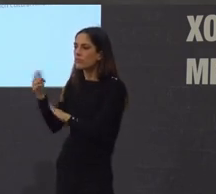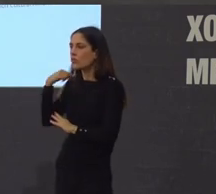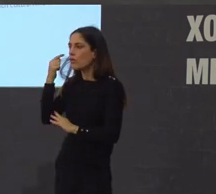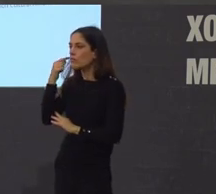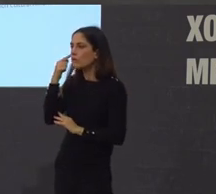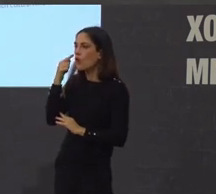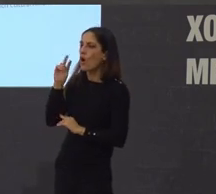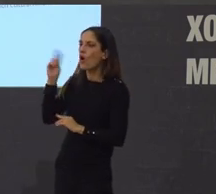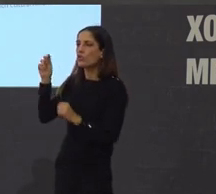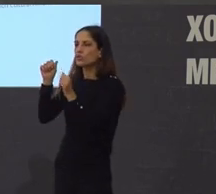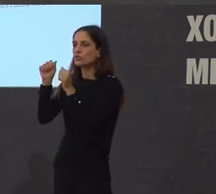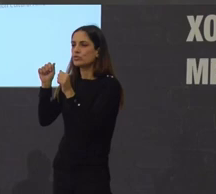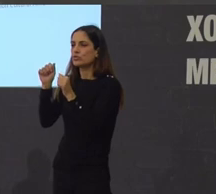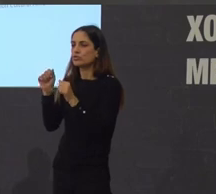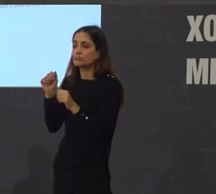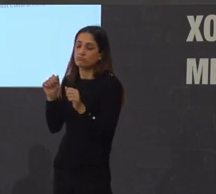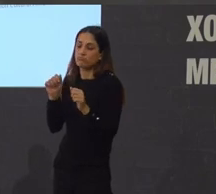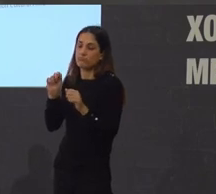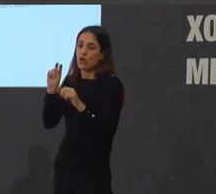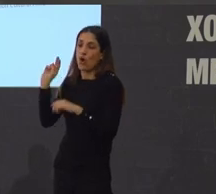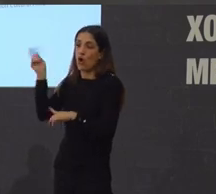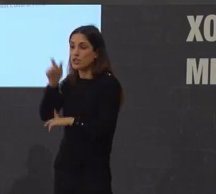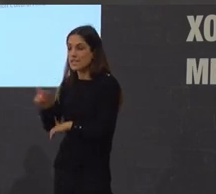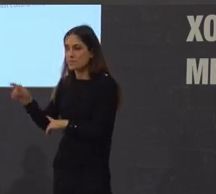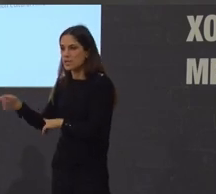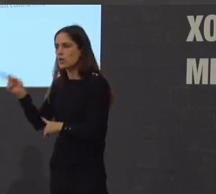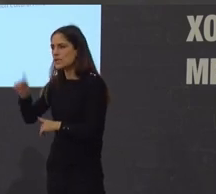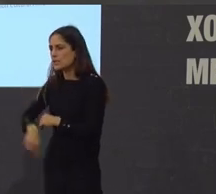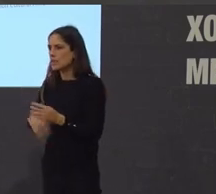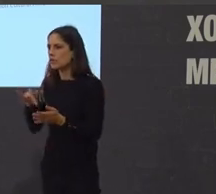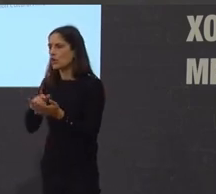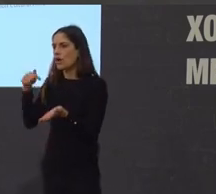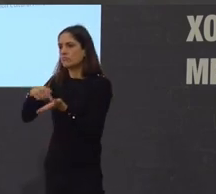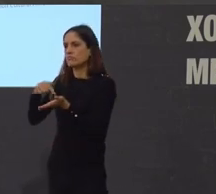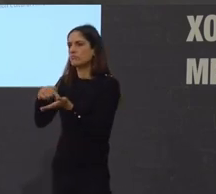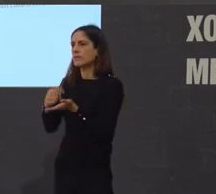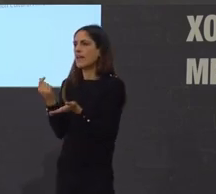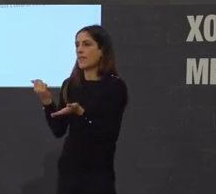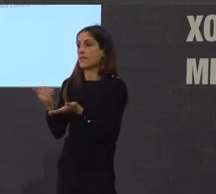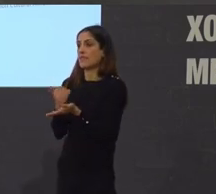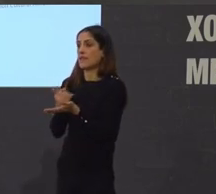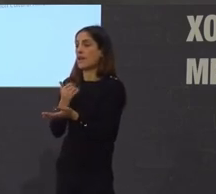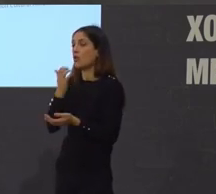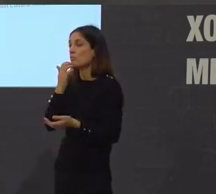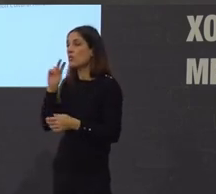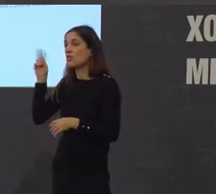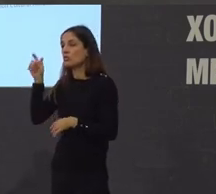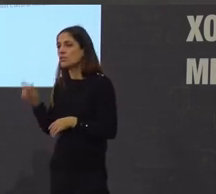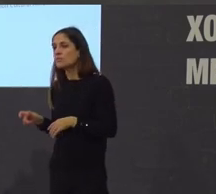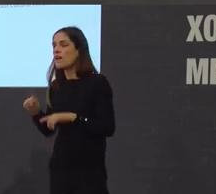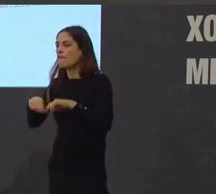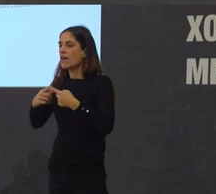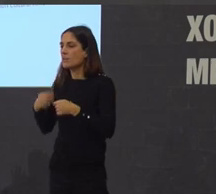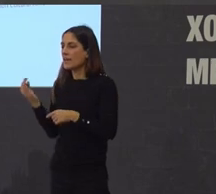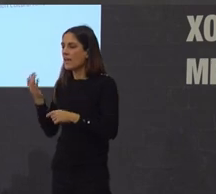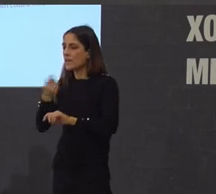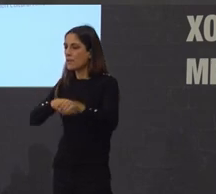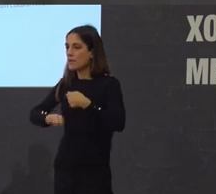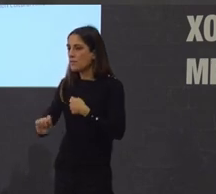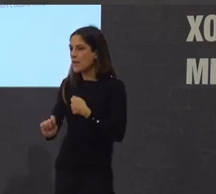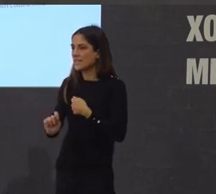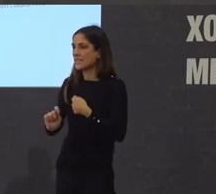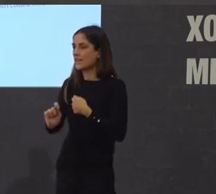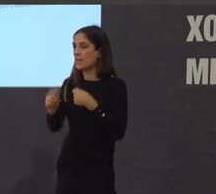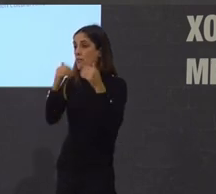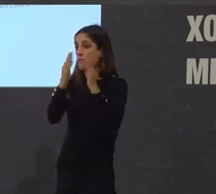fue castor perece o no laboradas que a su familia tuvo que vender propiedades por lo tercio polo tercio